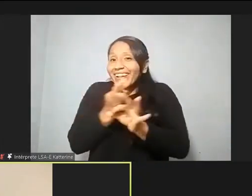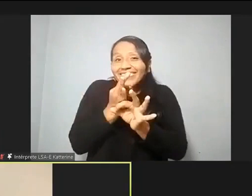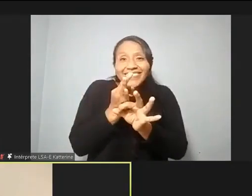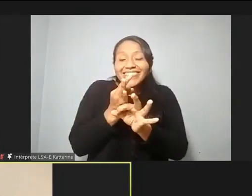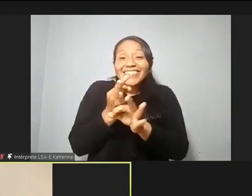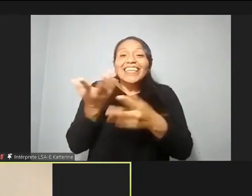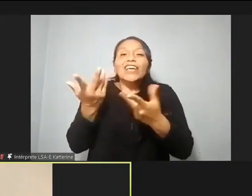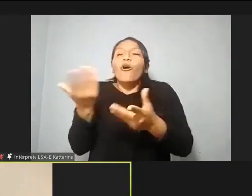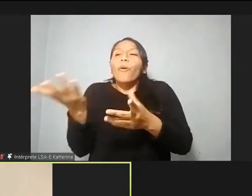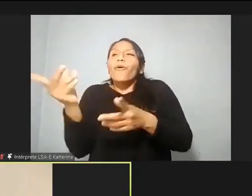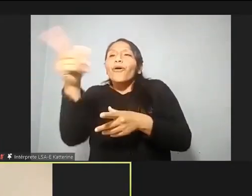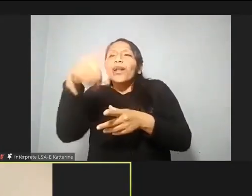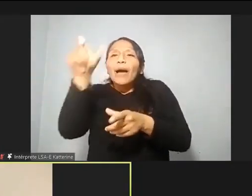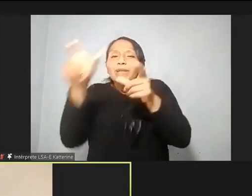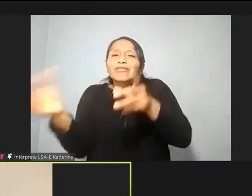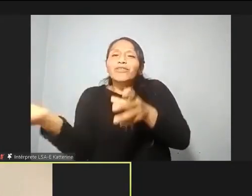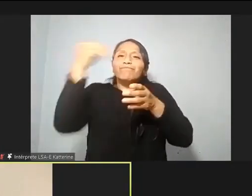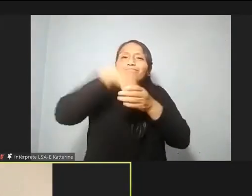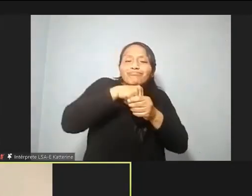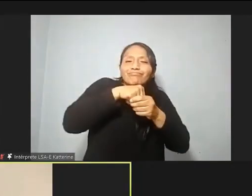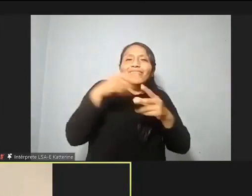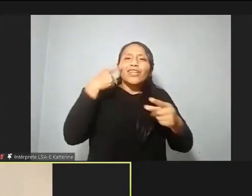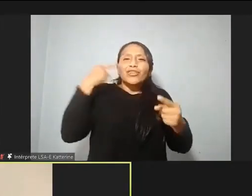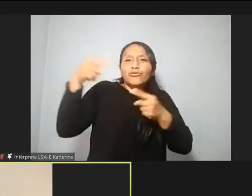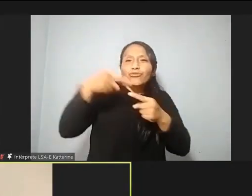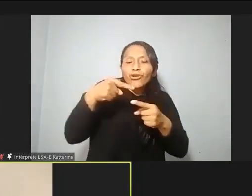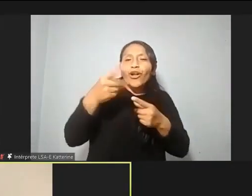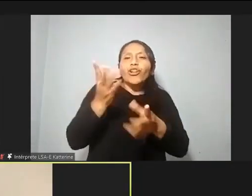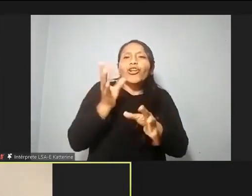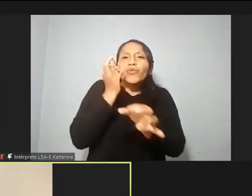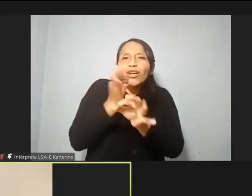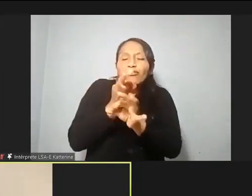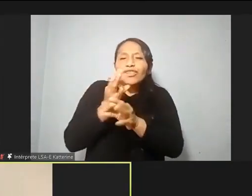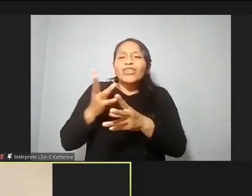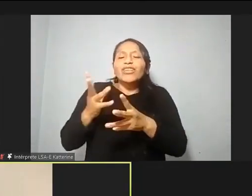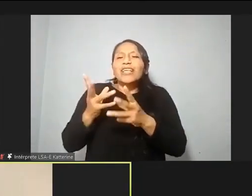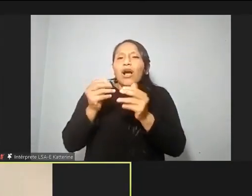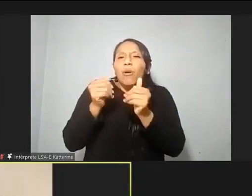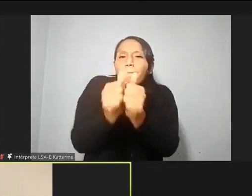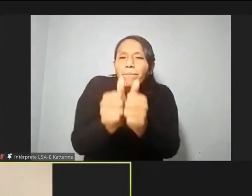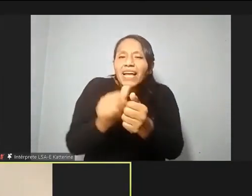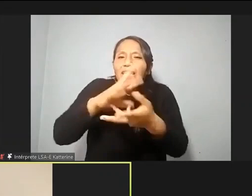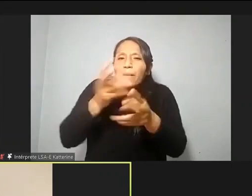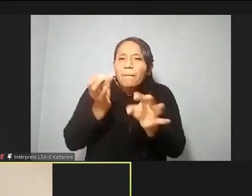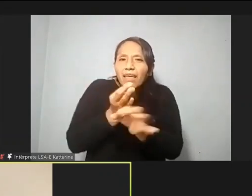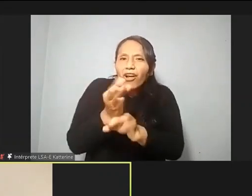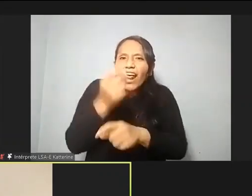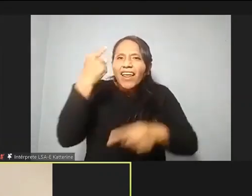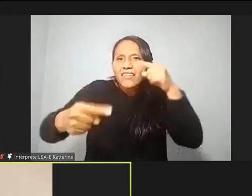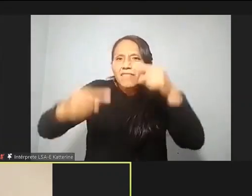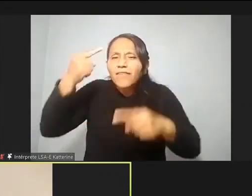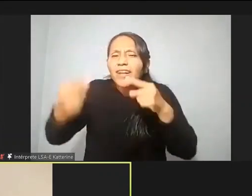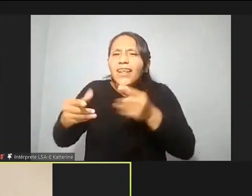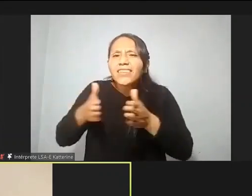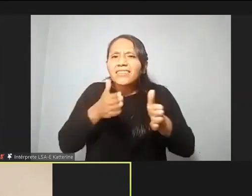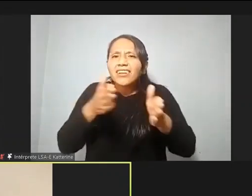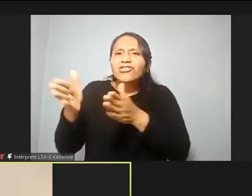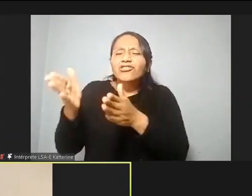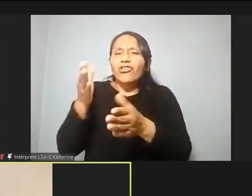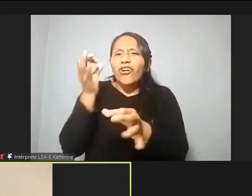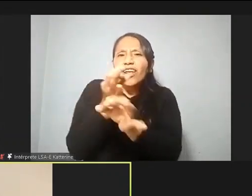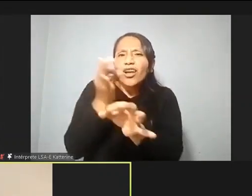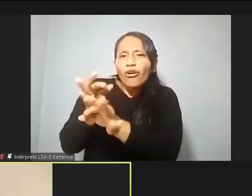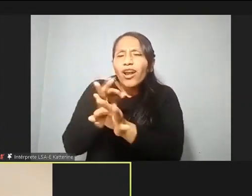esas instituciones, de una educación donde se acompañe pedagógicamente a las diferentes trayectorias escolares de cada